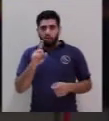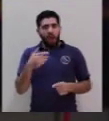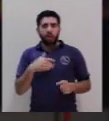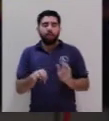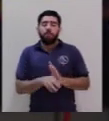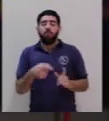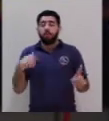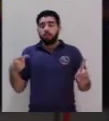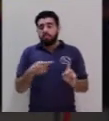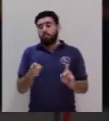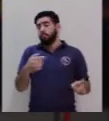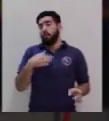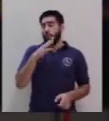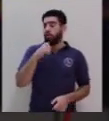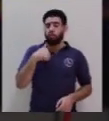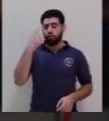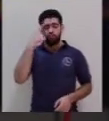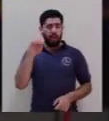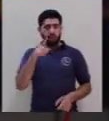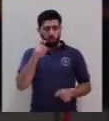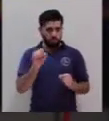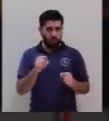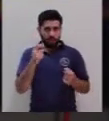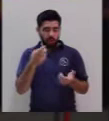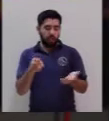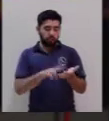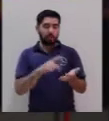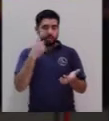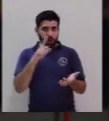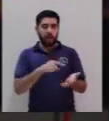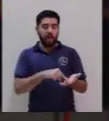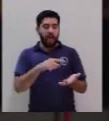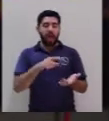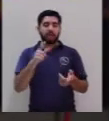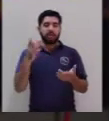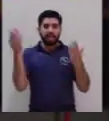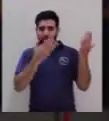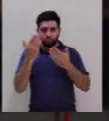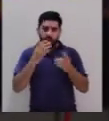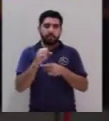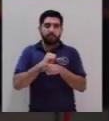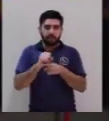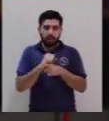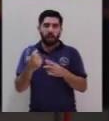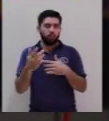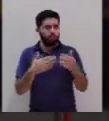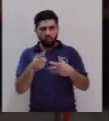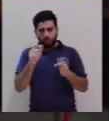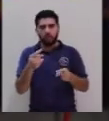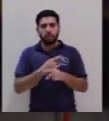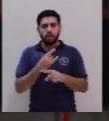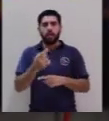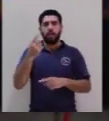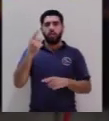conocimientos. Excelente, es decir, no hay excusa, lo podemos hacer con cualquier tema, usar nuestra imaginación para